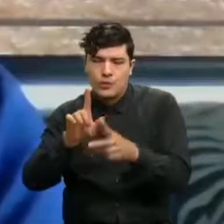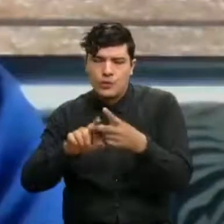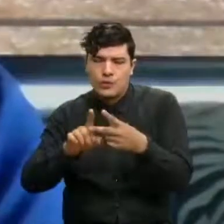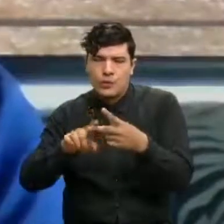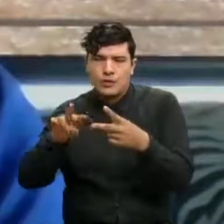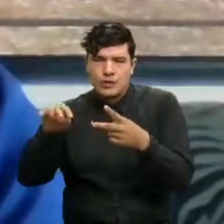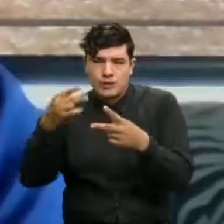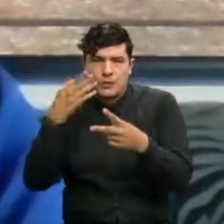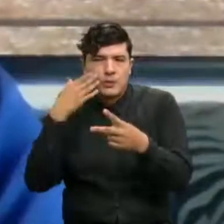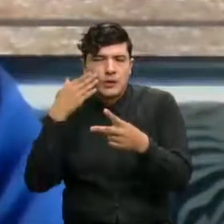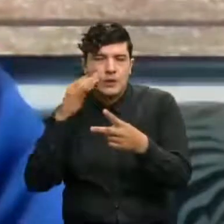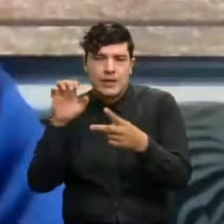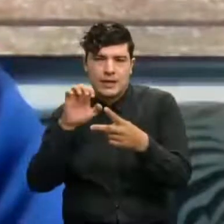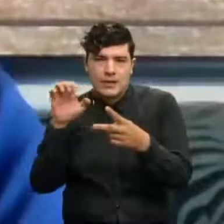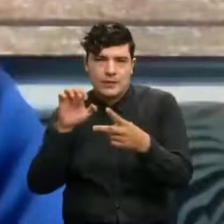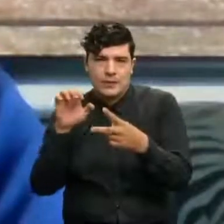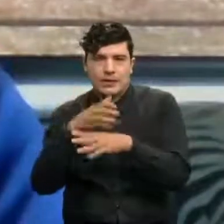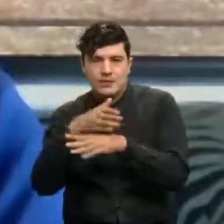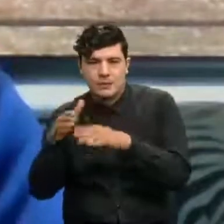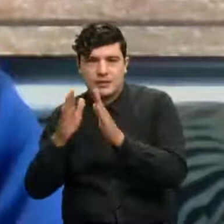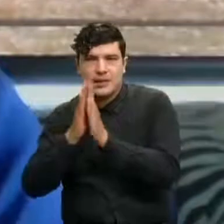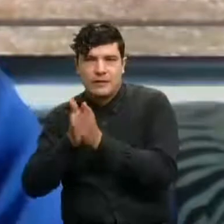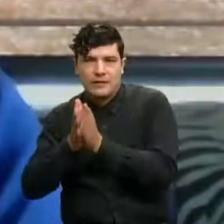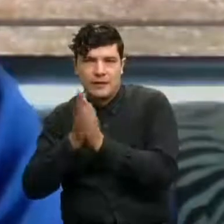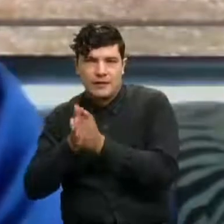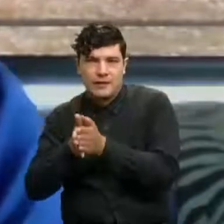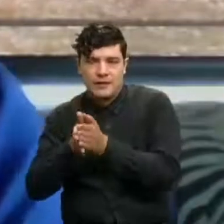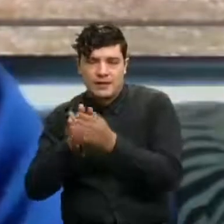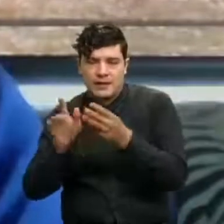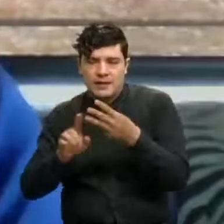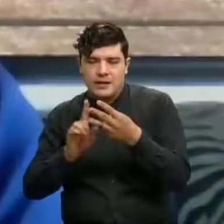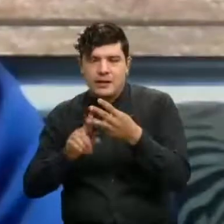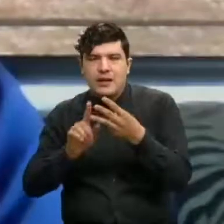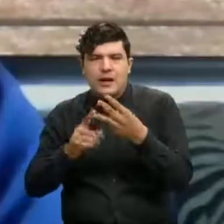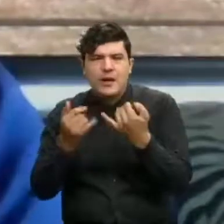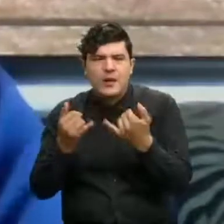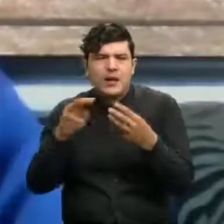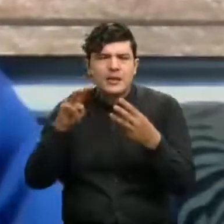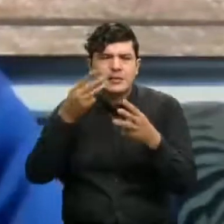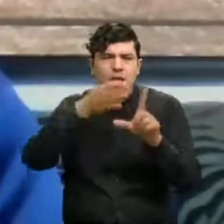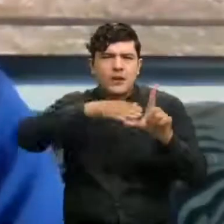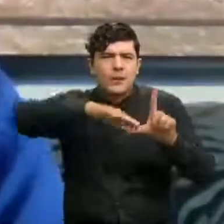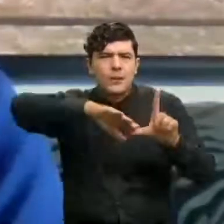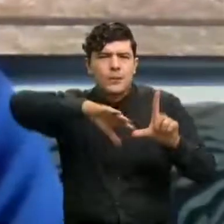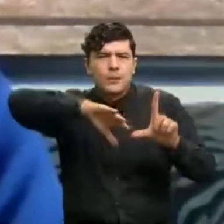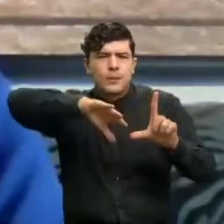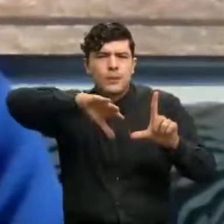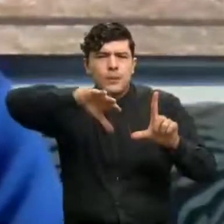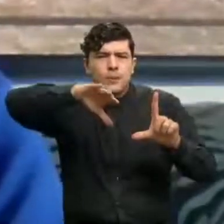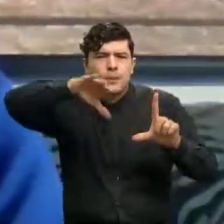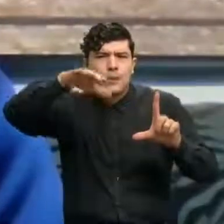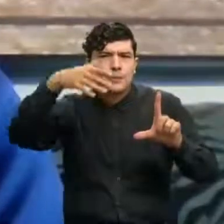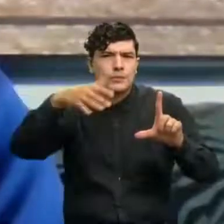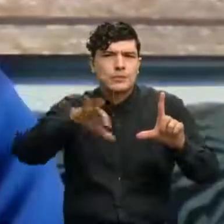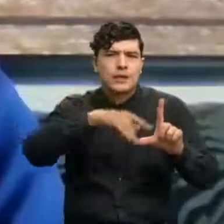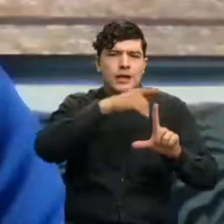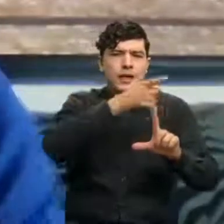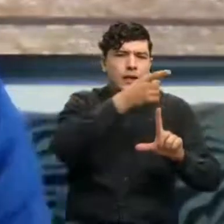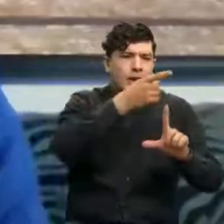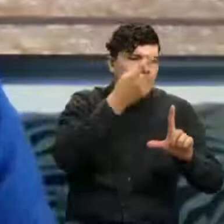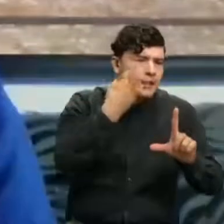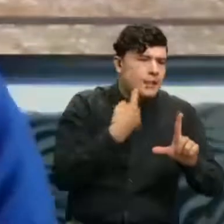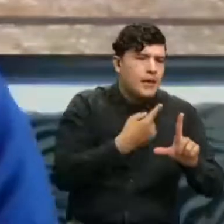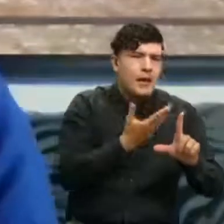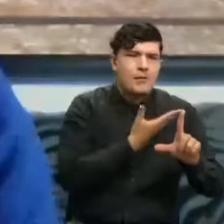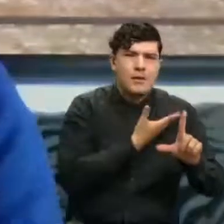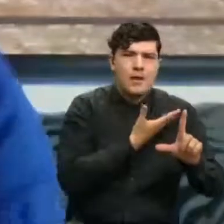segundo pico fue en enero, después de Navidades, después de fiestas. Este tercer pico ha seguido las celebraciones del Día de la Madre. Yo